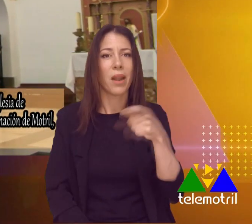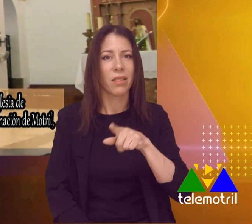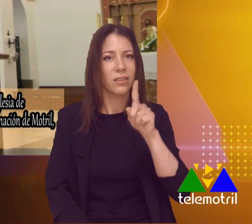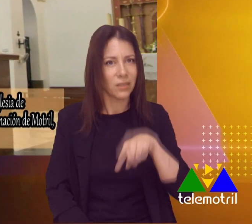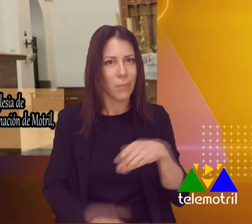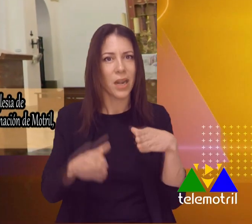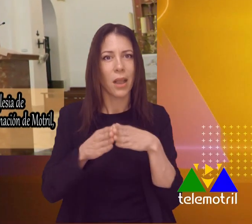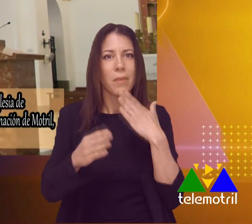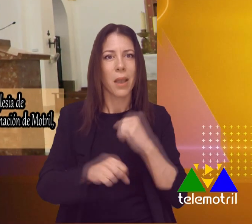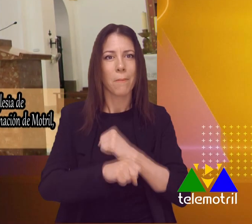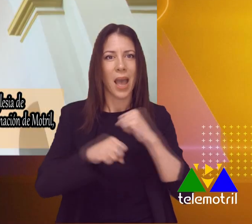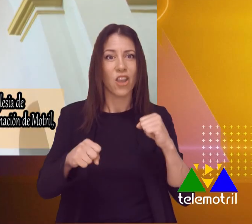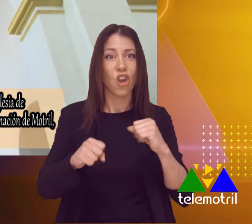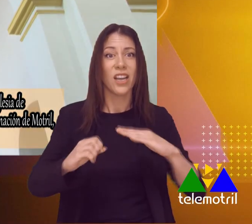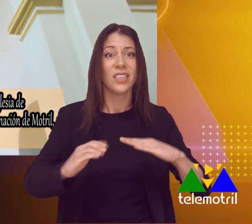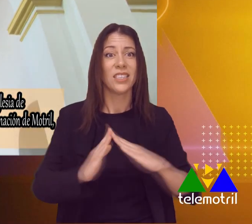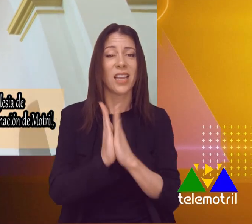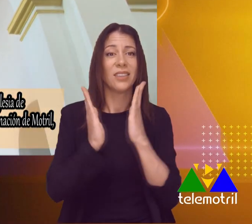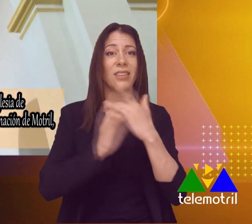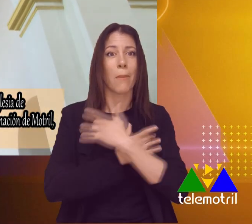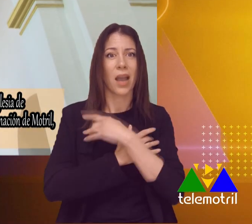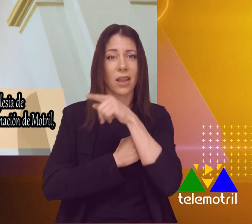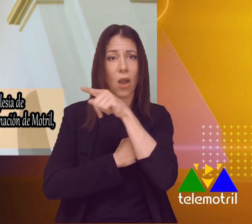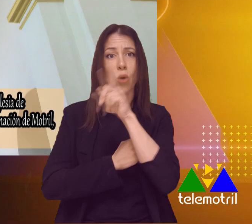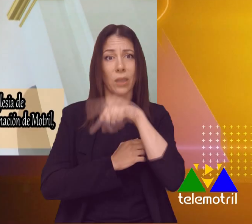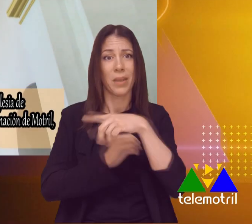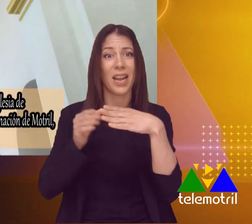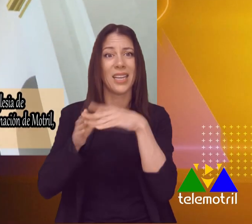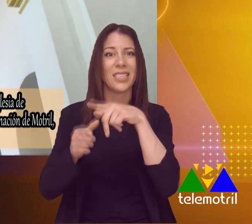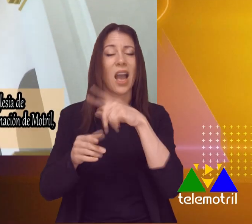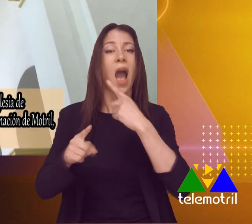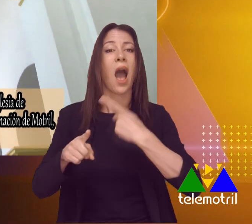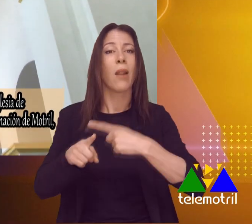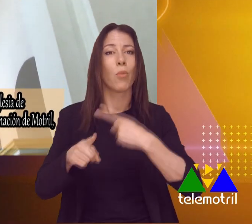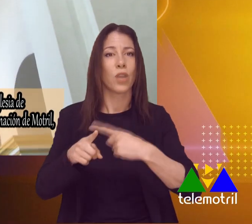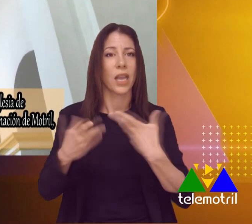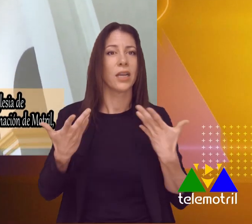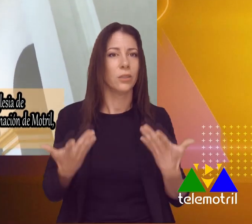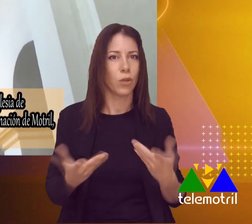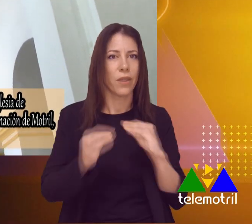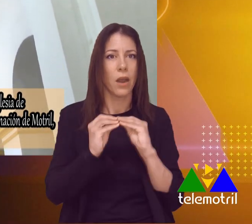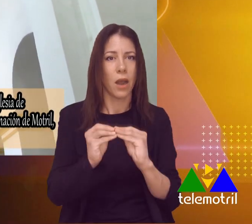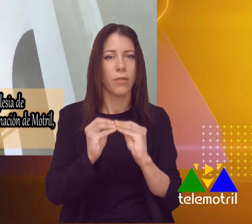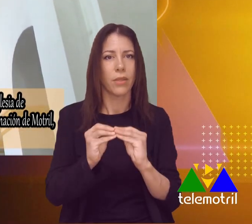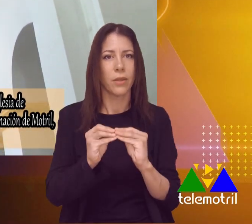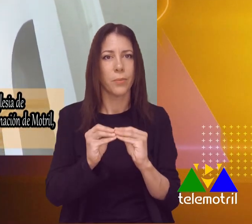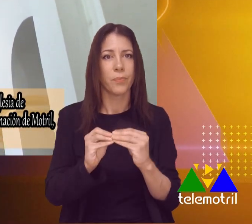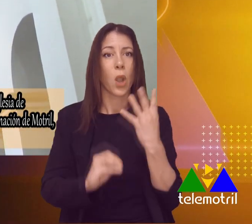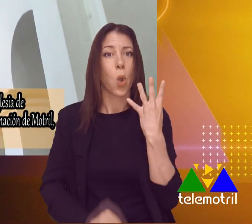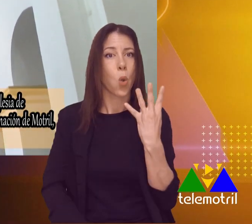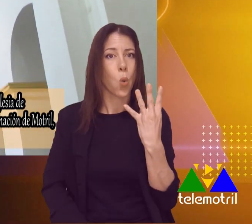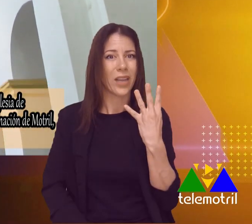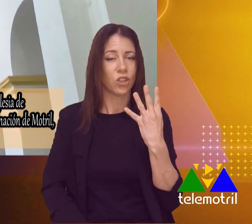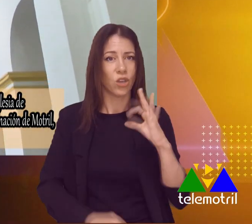también de Santa María de la Alhambra o de Almuñécar, ¿no? Es decir, que hace pues, y elabora 4